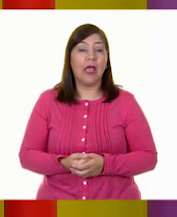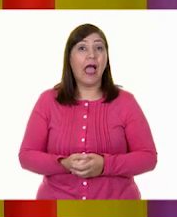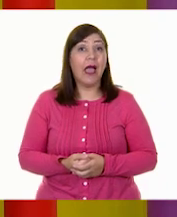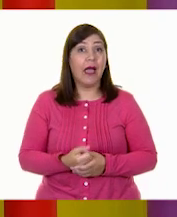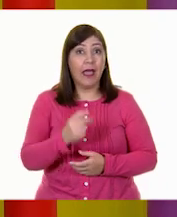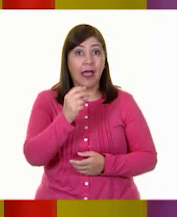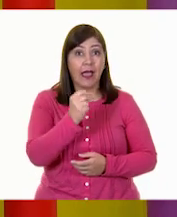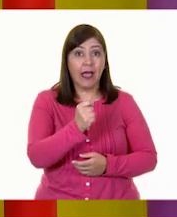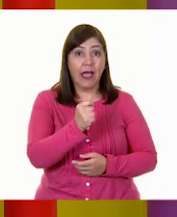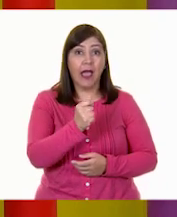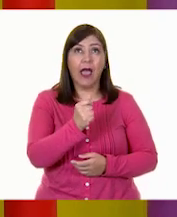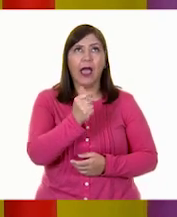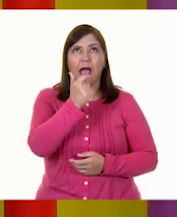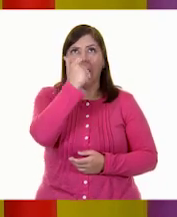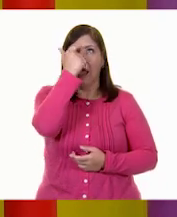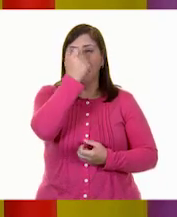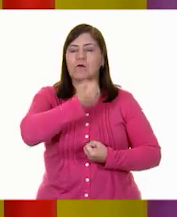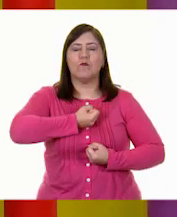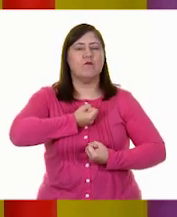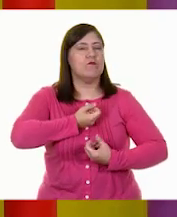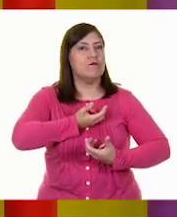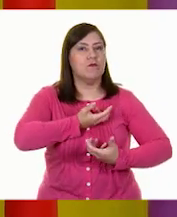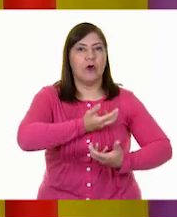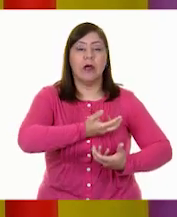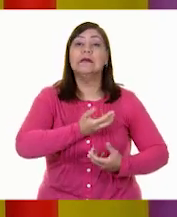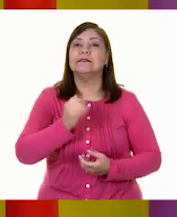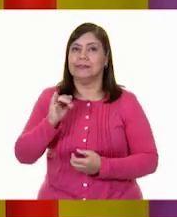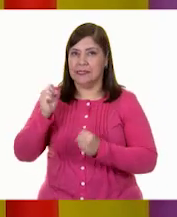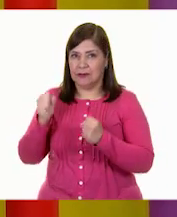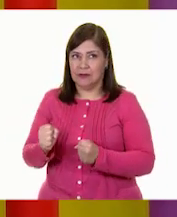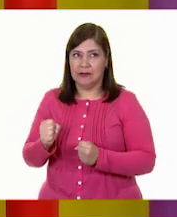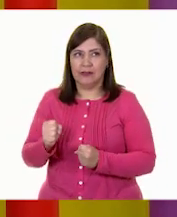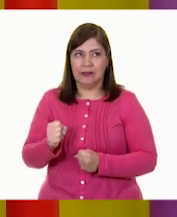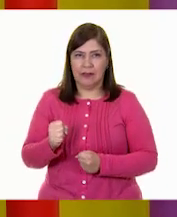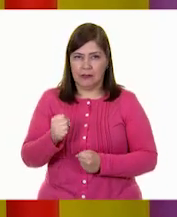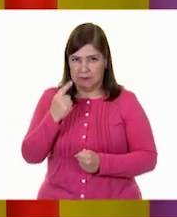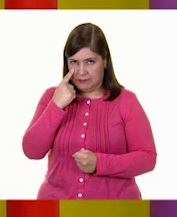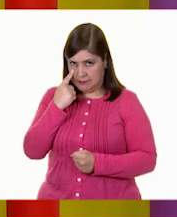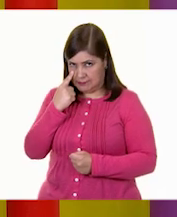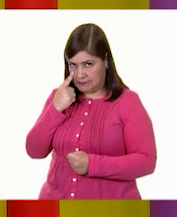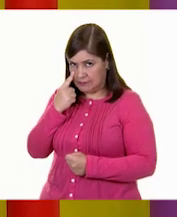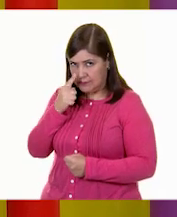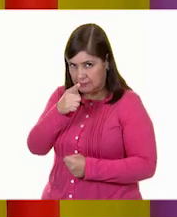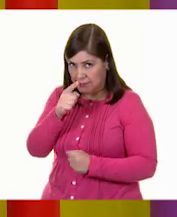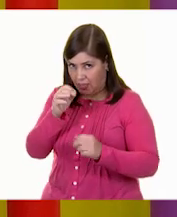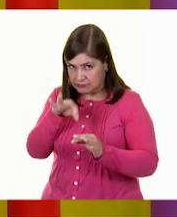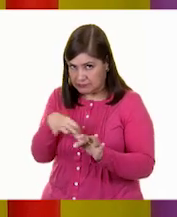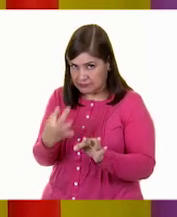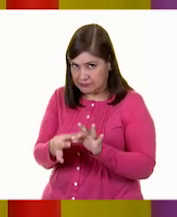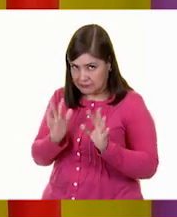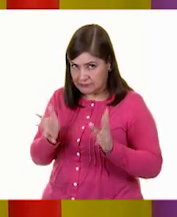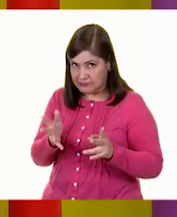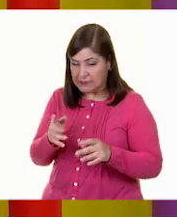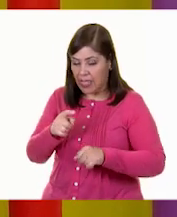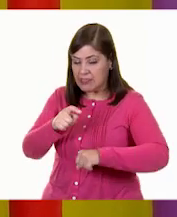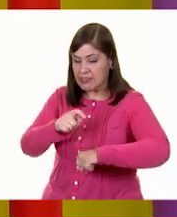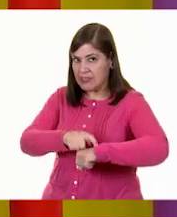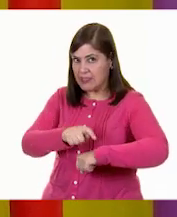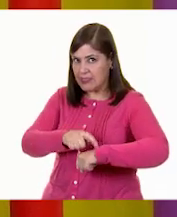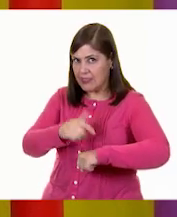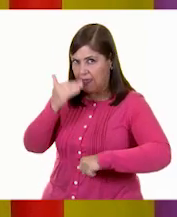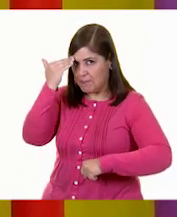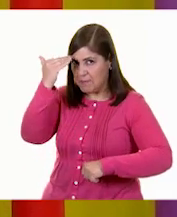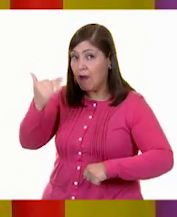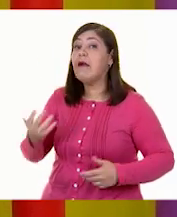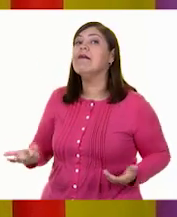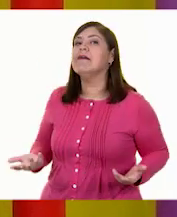¡Ay! Es súper poético lo que estoy pensando. Ajá, sí, estoy segura que sí. Ahí les va, niños y niñas. ¿Están listos para esto? El tiempo. ¡Qué